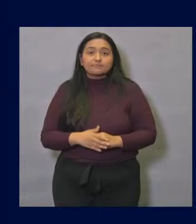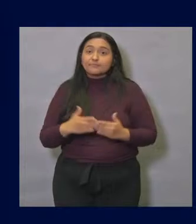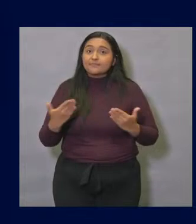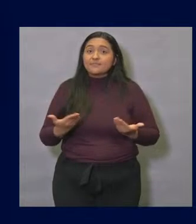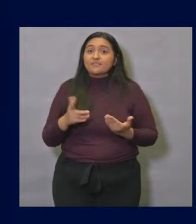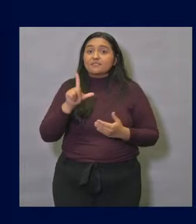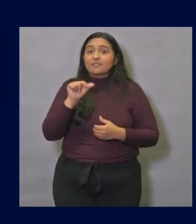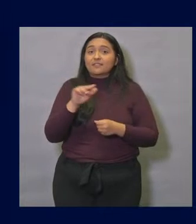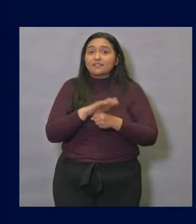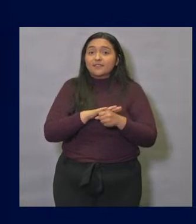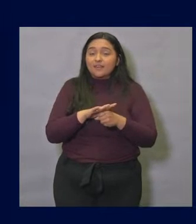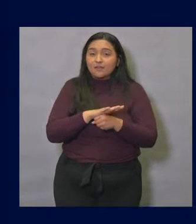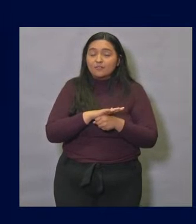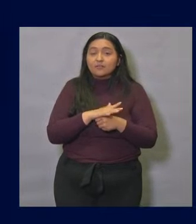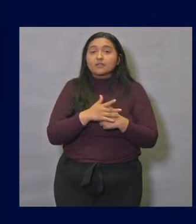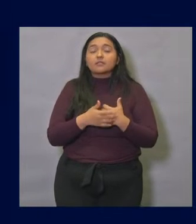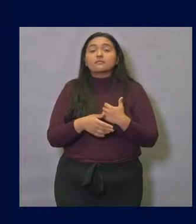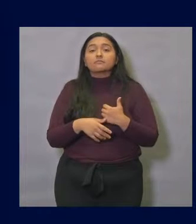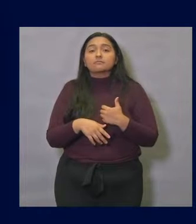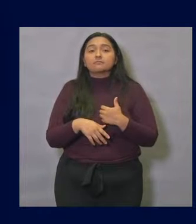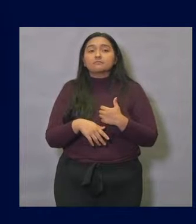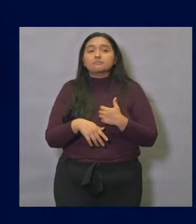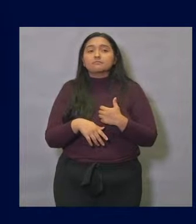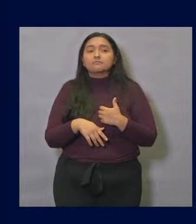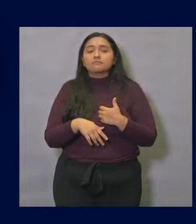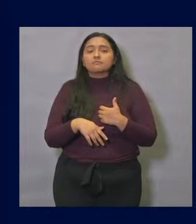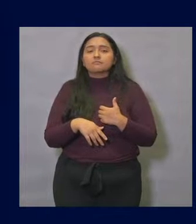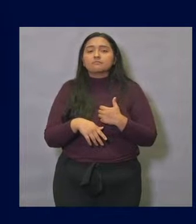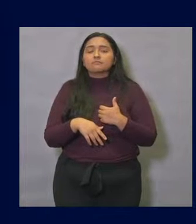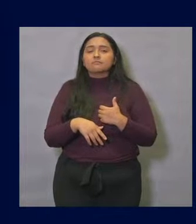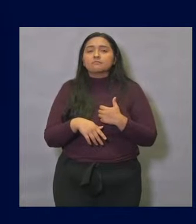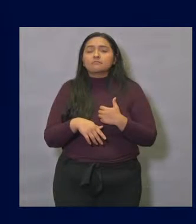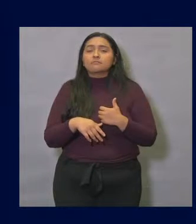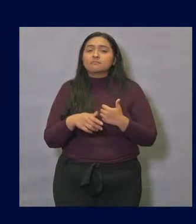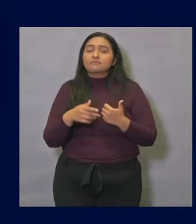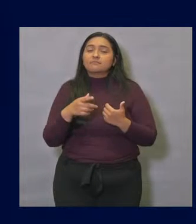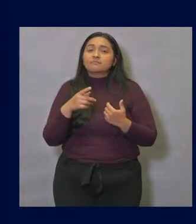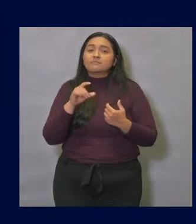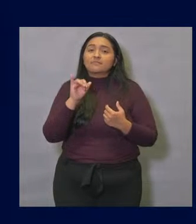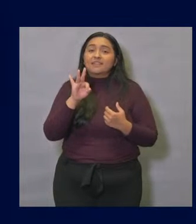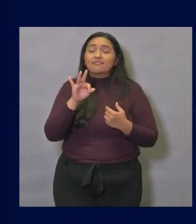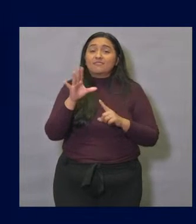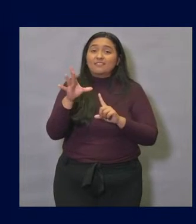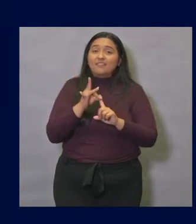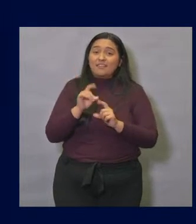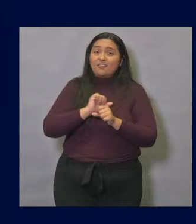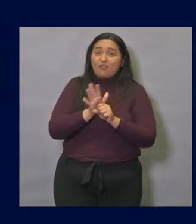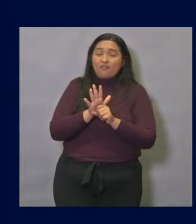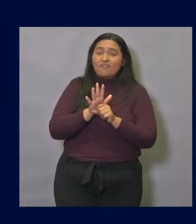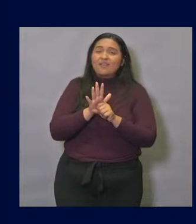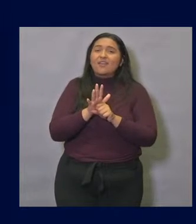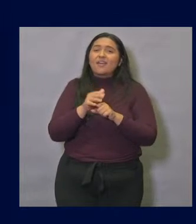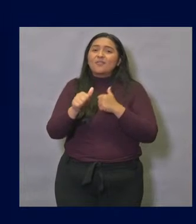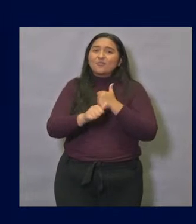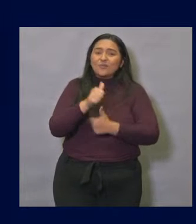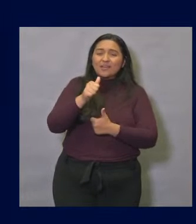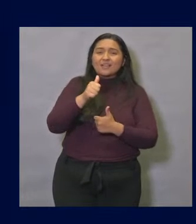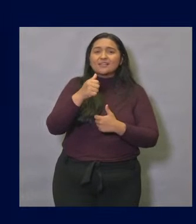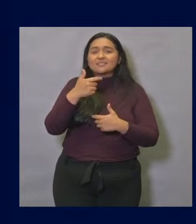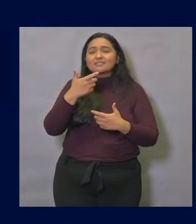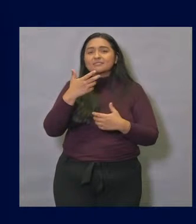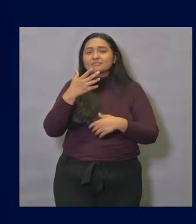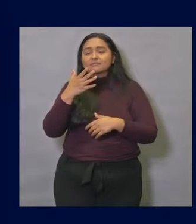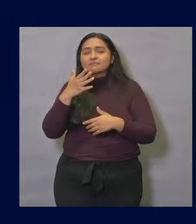Los Ángeles, los riesgos de infectarse, ser hospitalizados o morir por COVID-19 son mucho más bajos que durante el